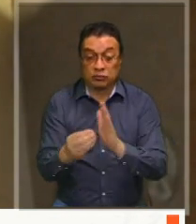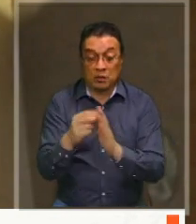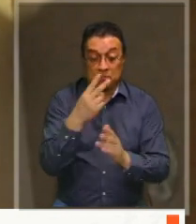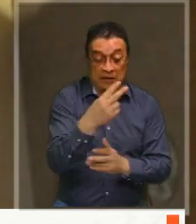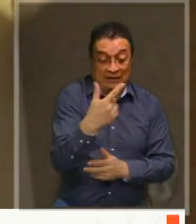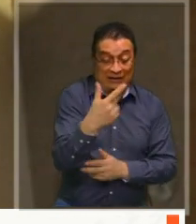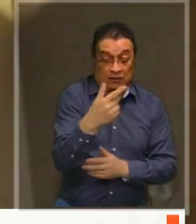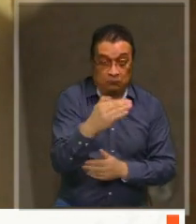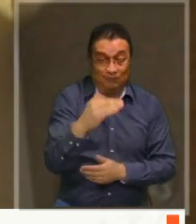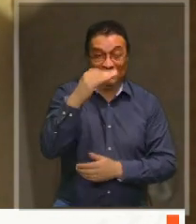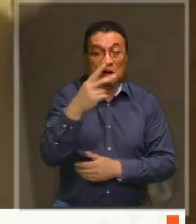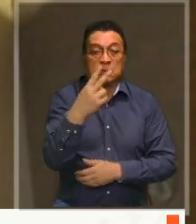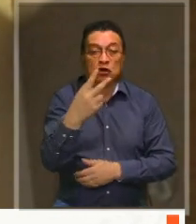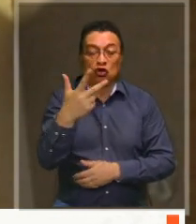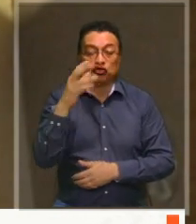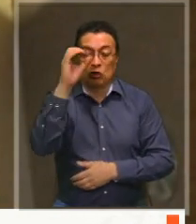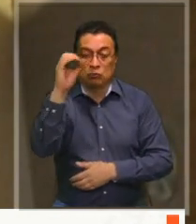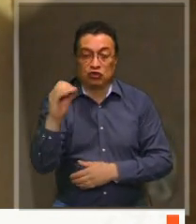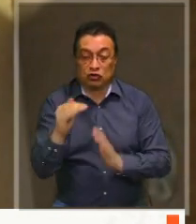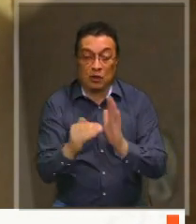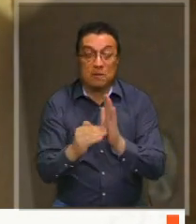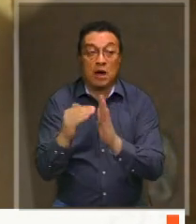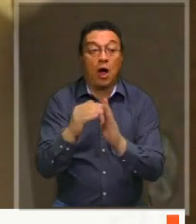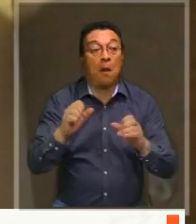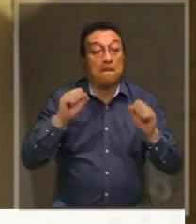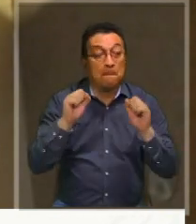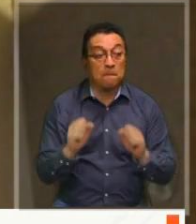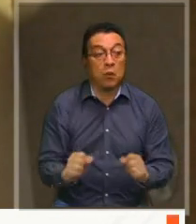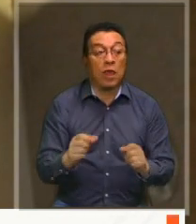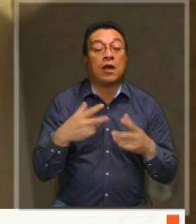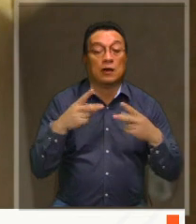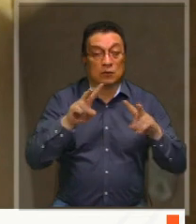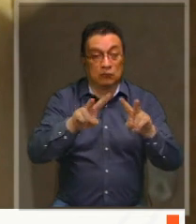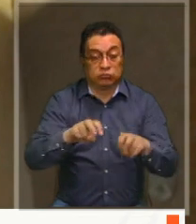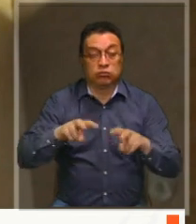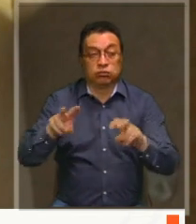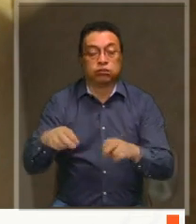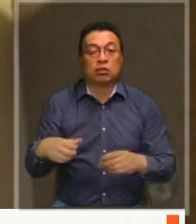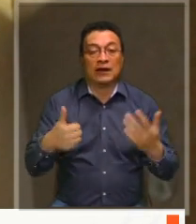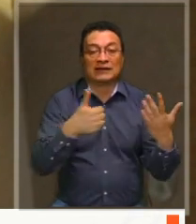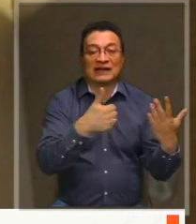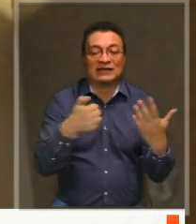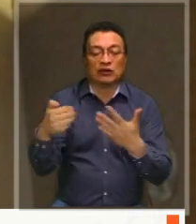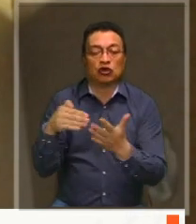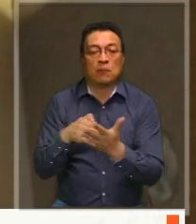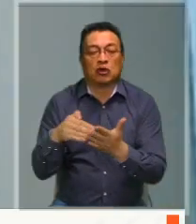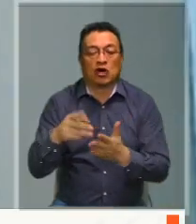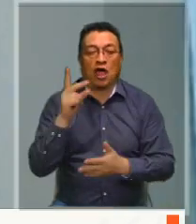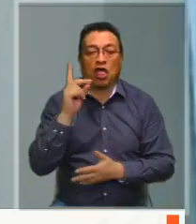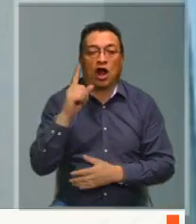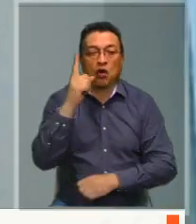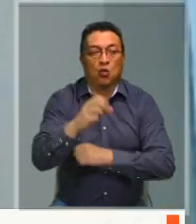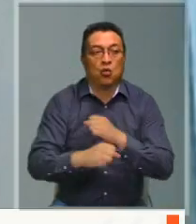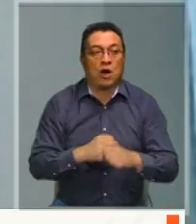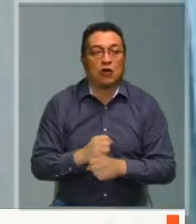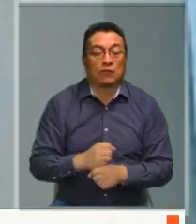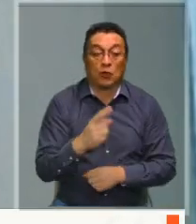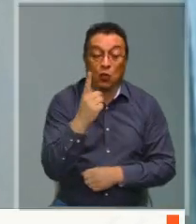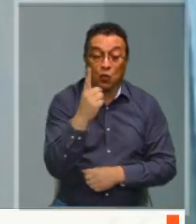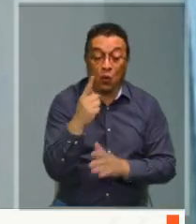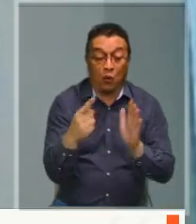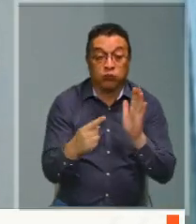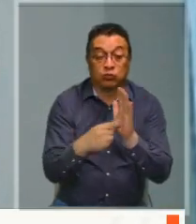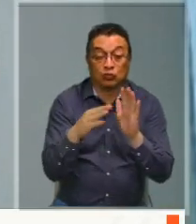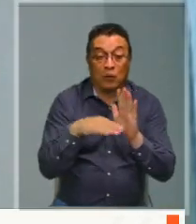a 28% la tasa impuesto corporativa podría generar una recaudación del orden de seiscientos millones de dólares anuales y un punto más